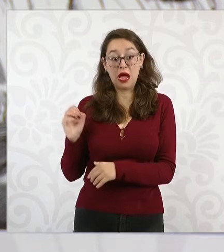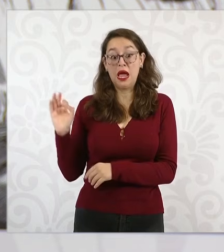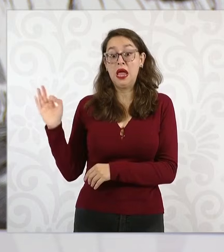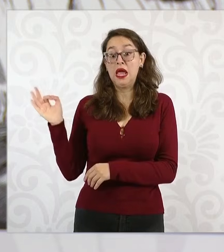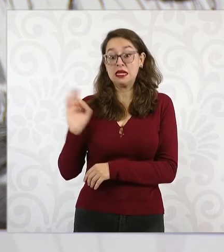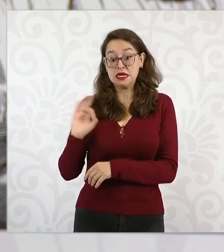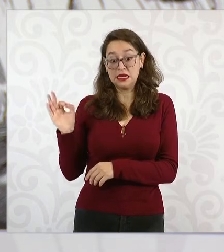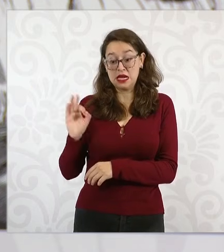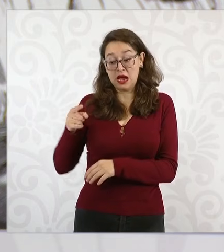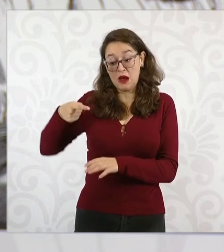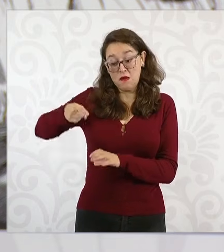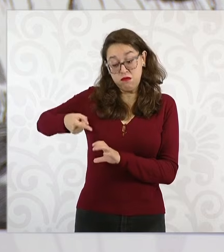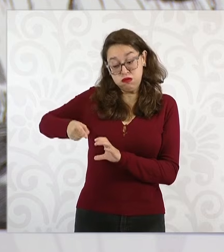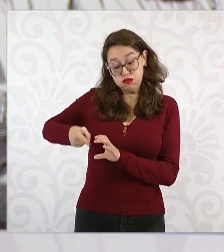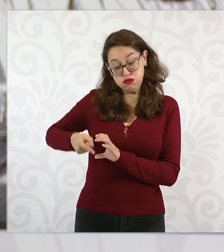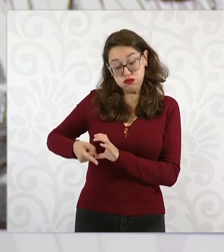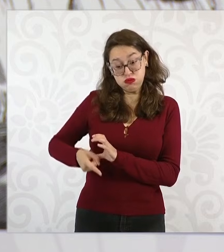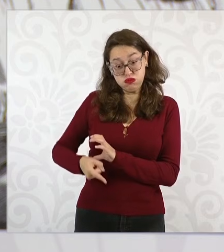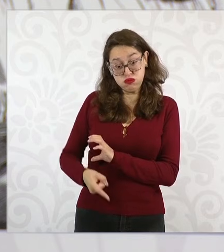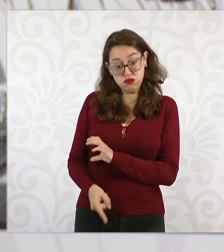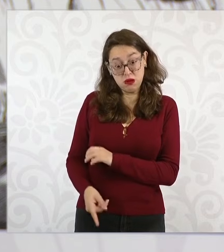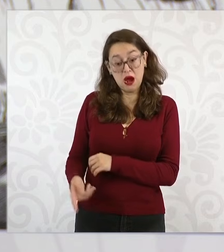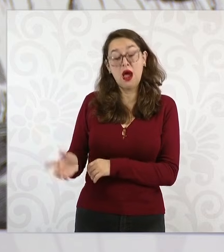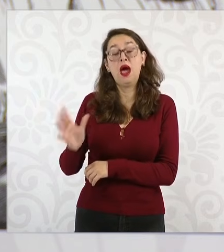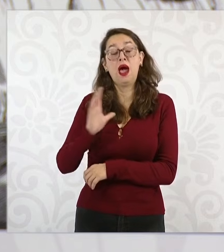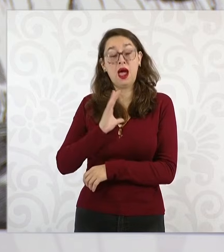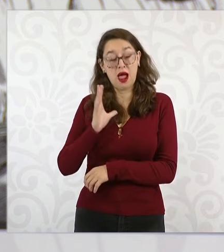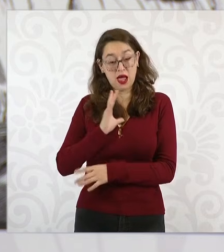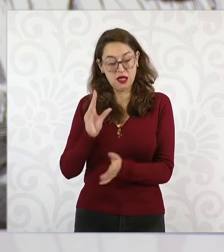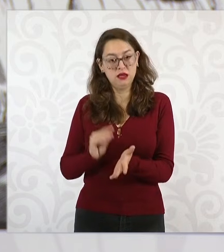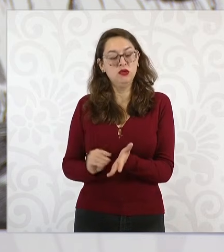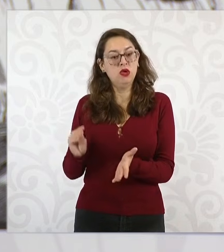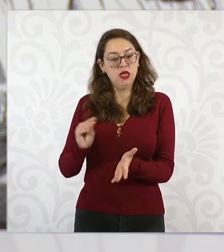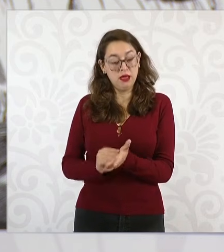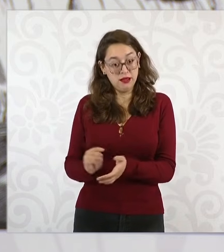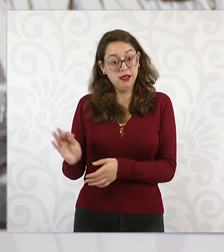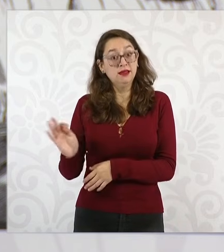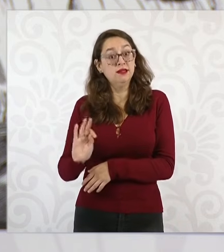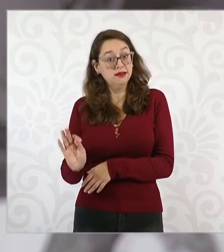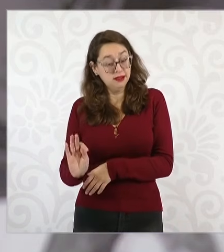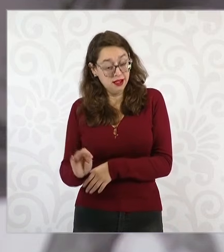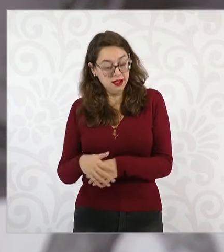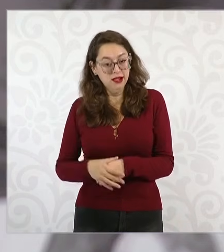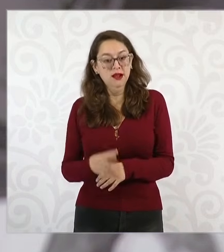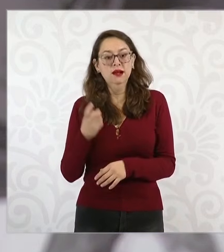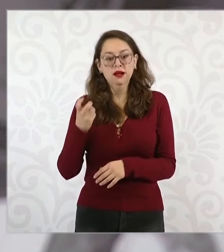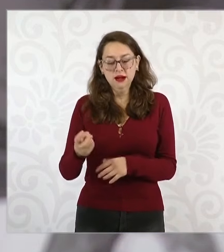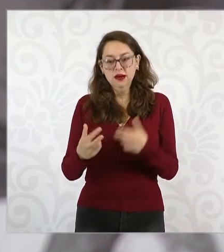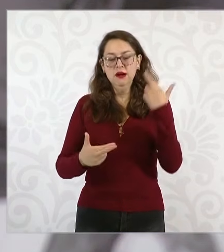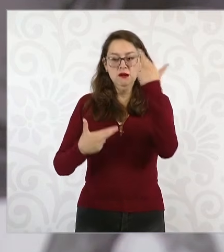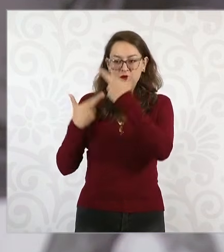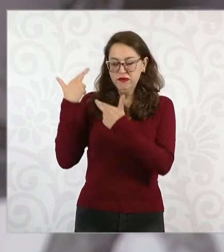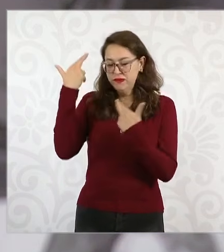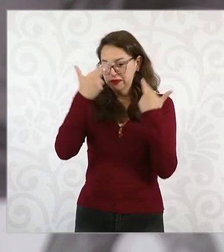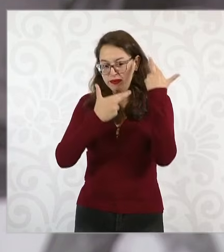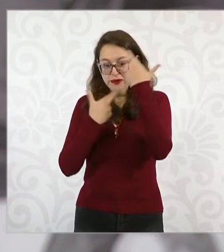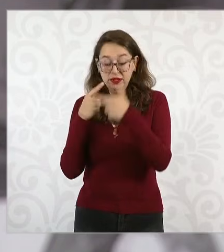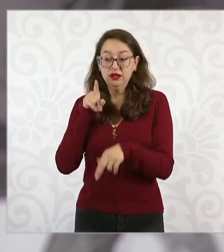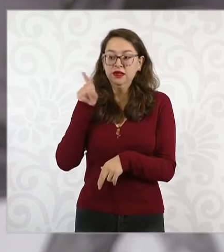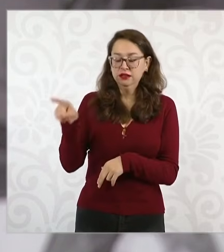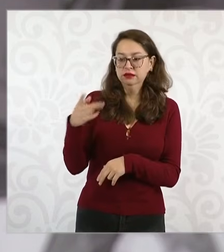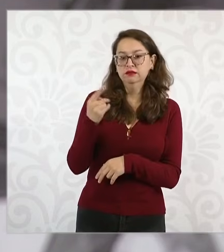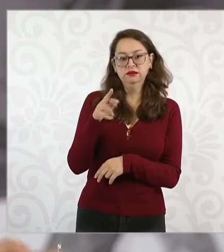en una zona más profunda se puede encontrar más petróleo. Y esas técnicas las ha